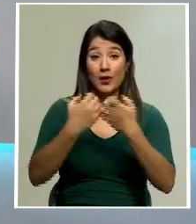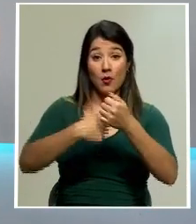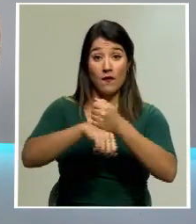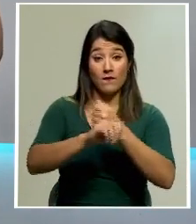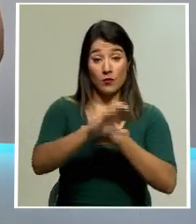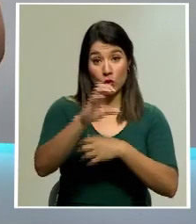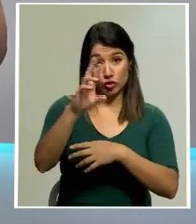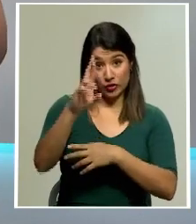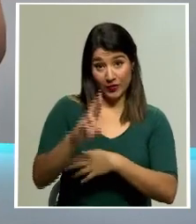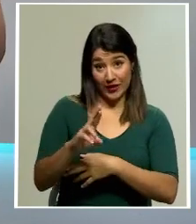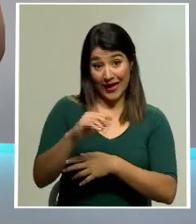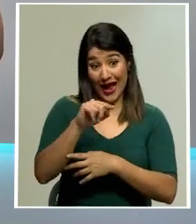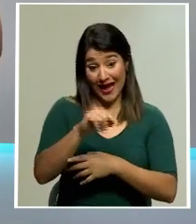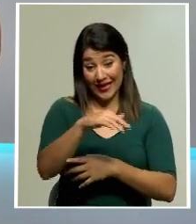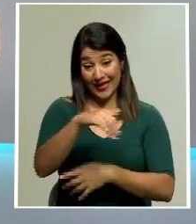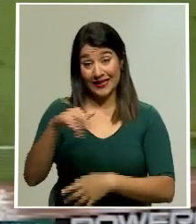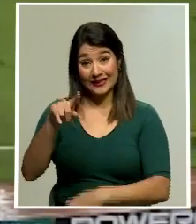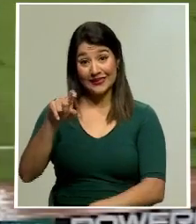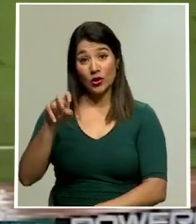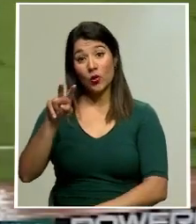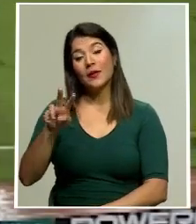A.